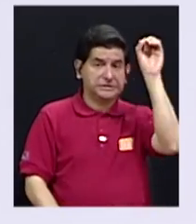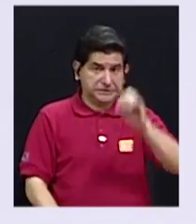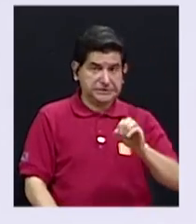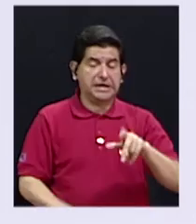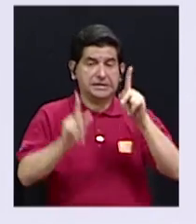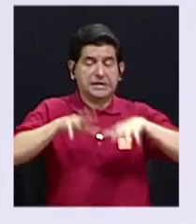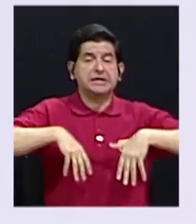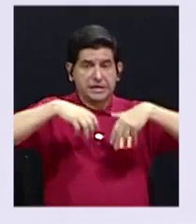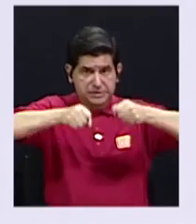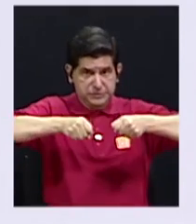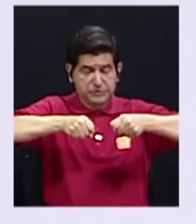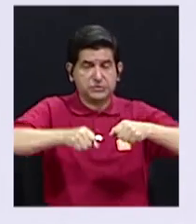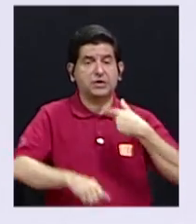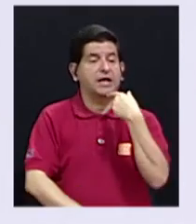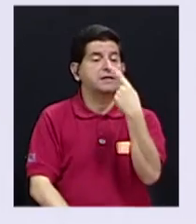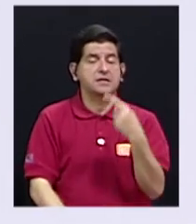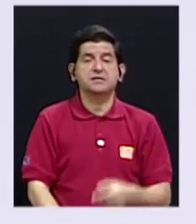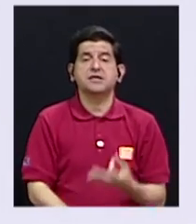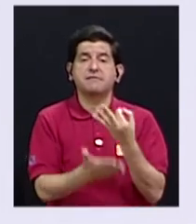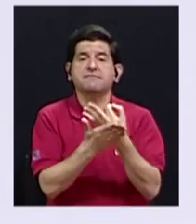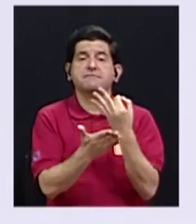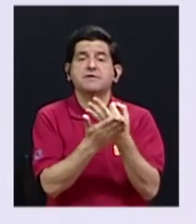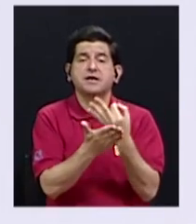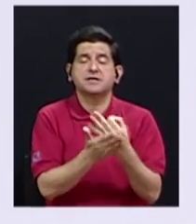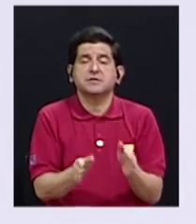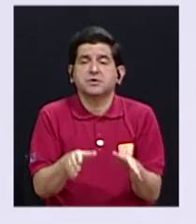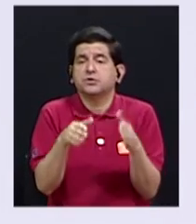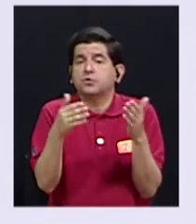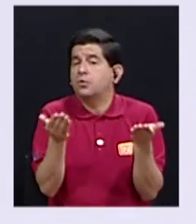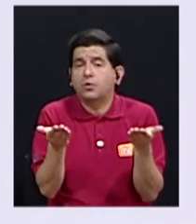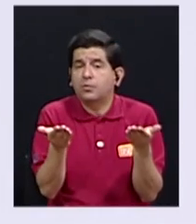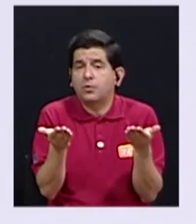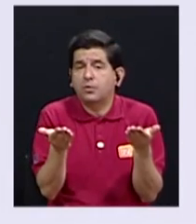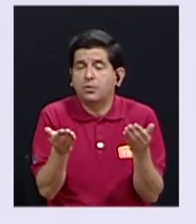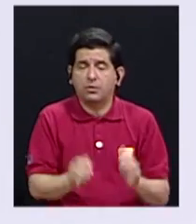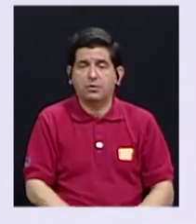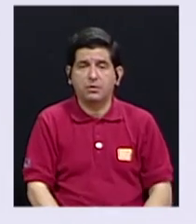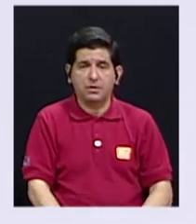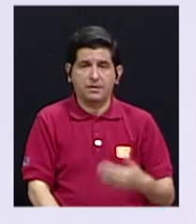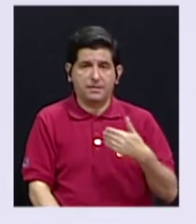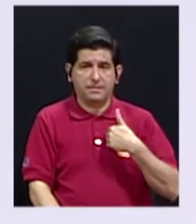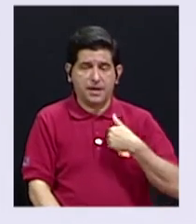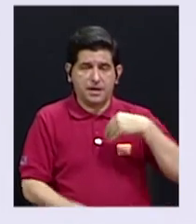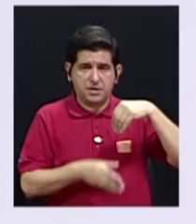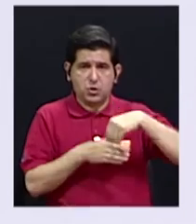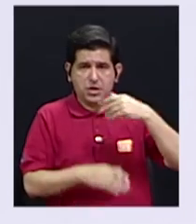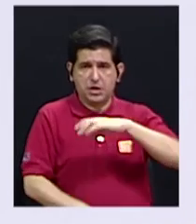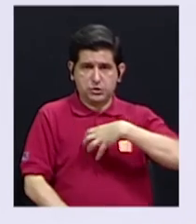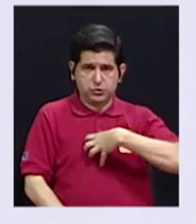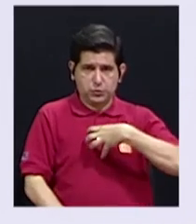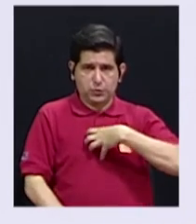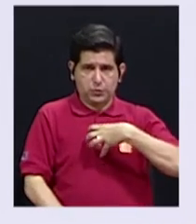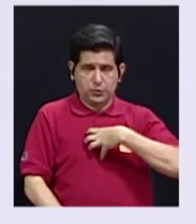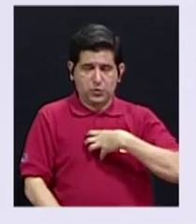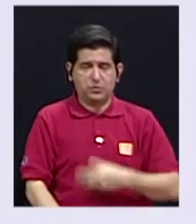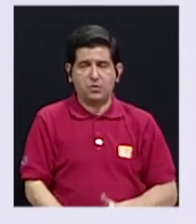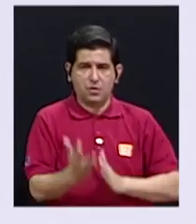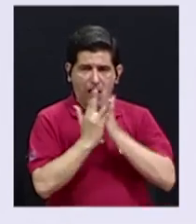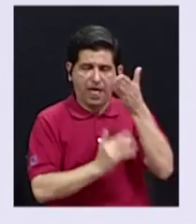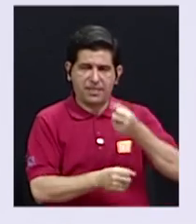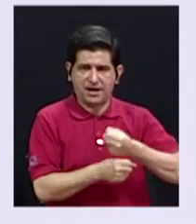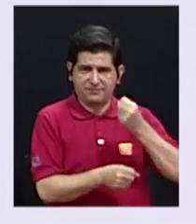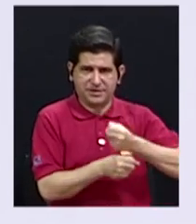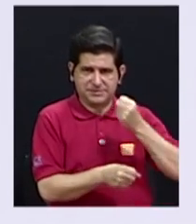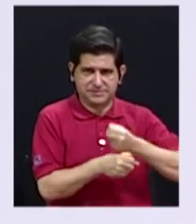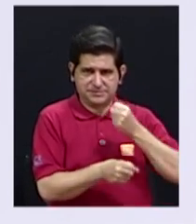de los graduados dicen que se financiaron mediante la obtención de ingresos propios vía trabajo